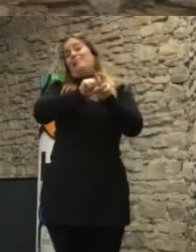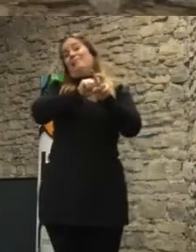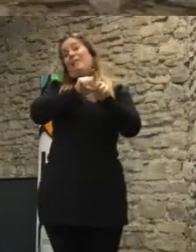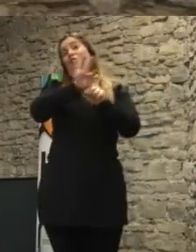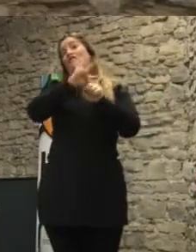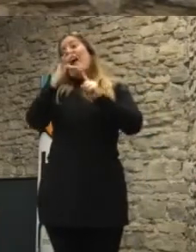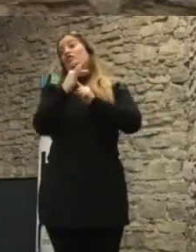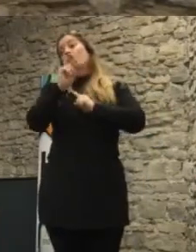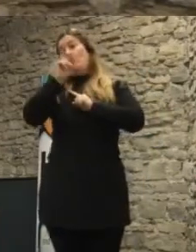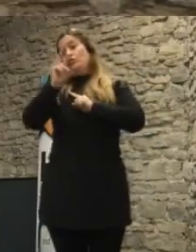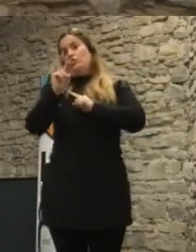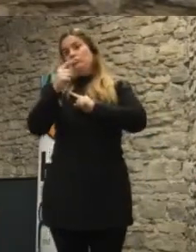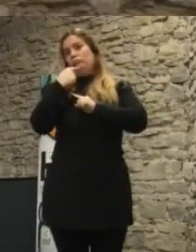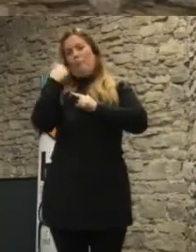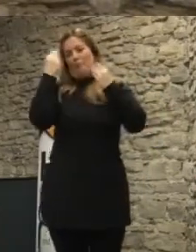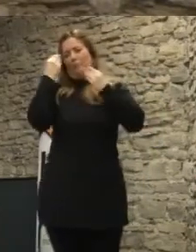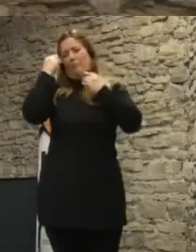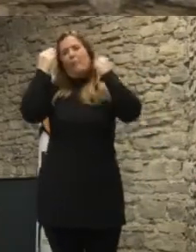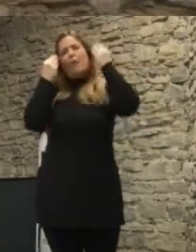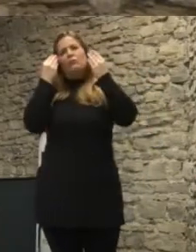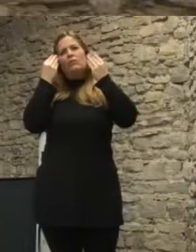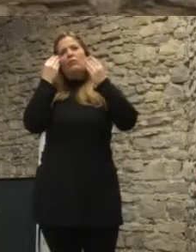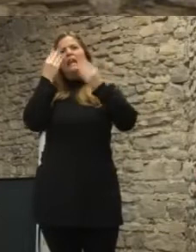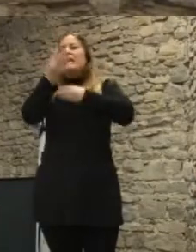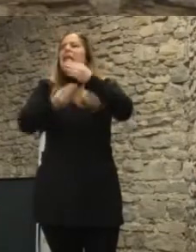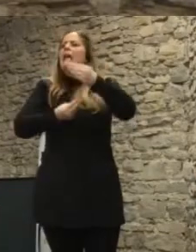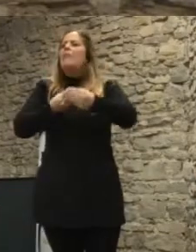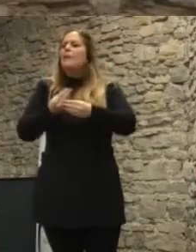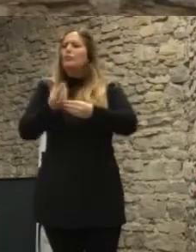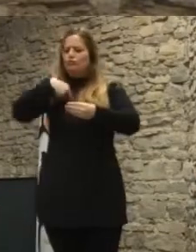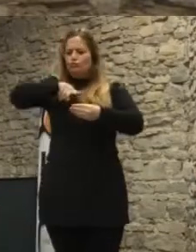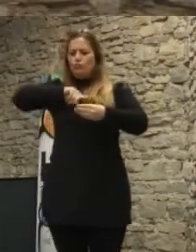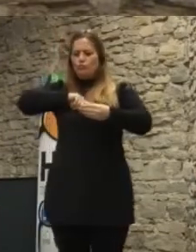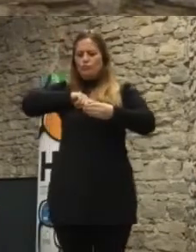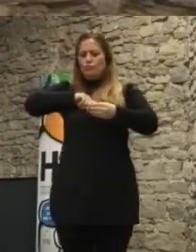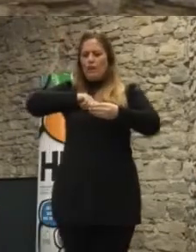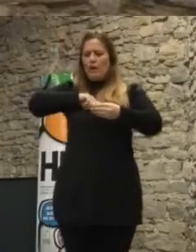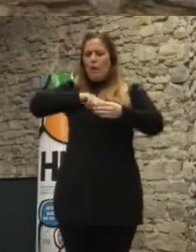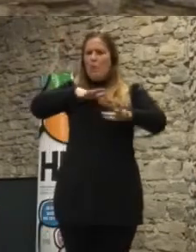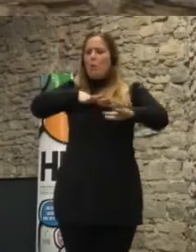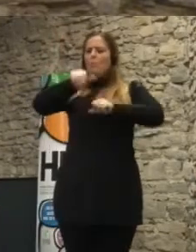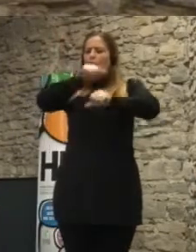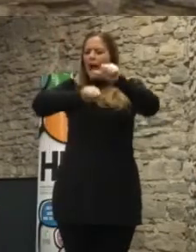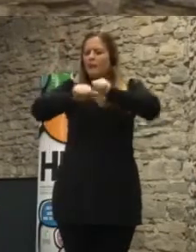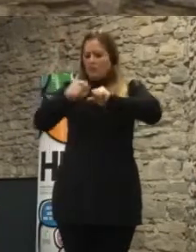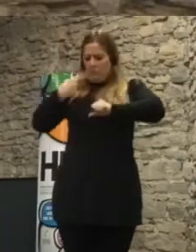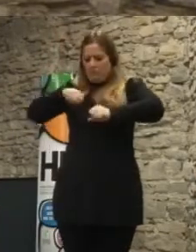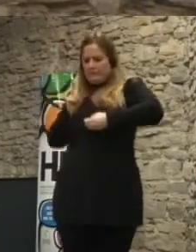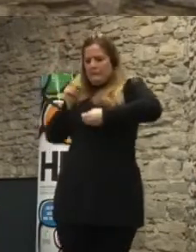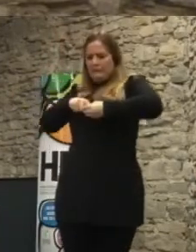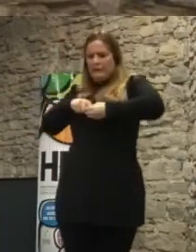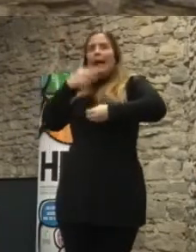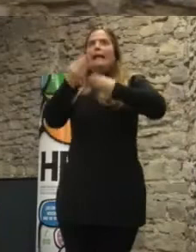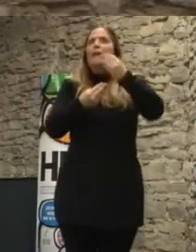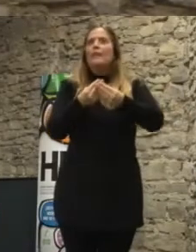sería, bueno, ¿y qué hacemos? ¿Qué hacemos desde el propio movimiento asociativo? Hoy no quería tanto discutir